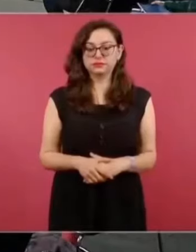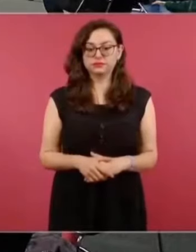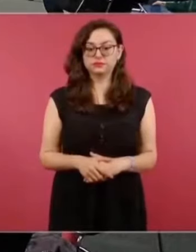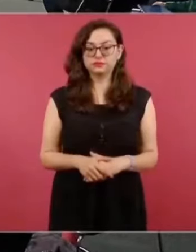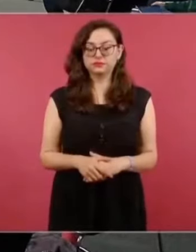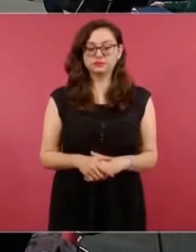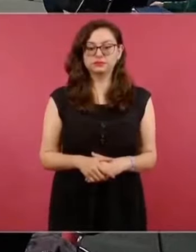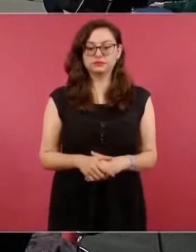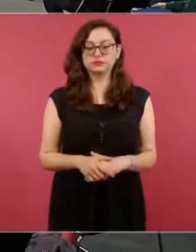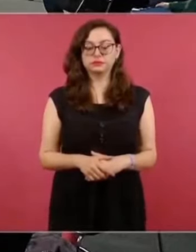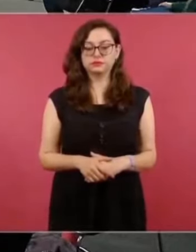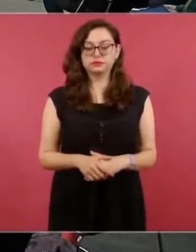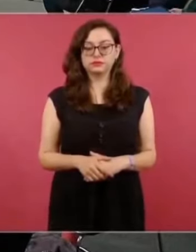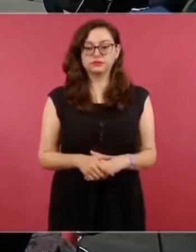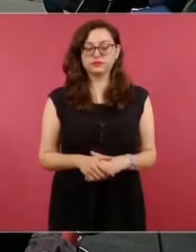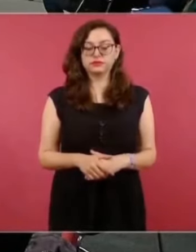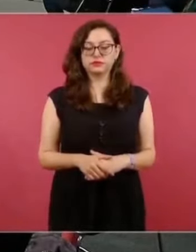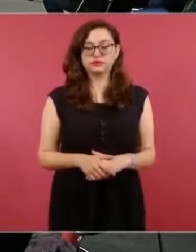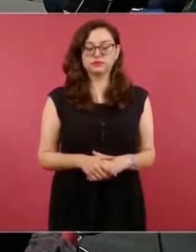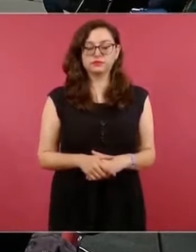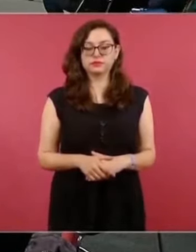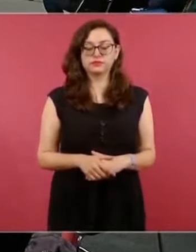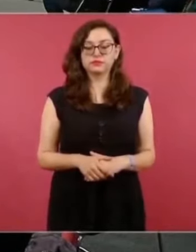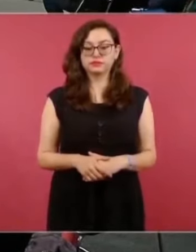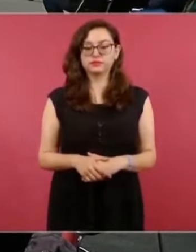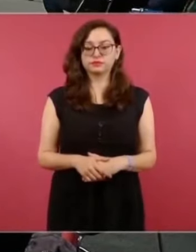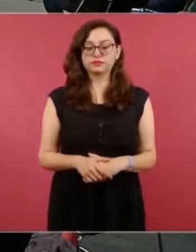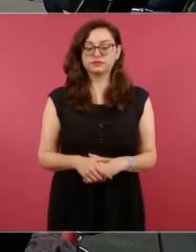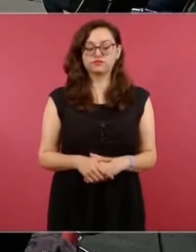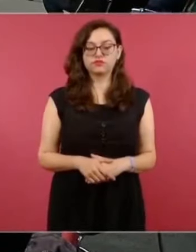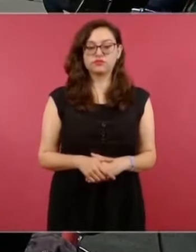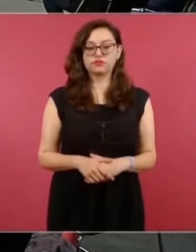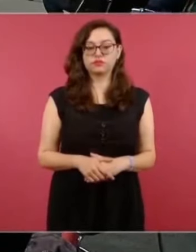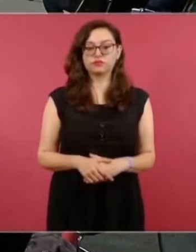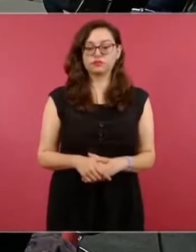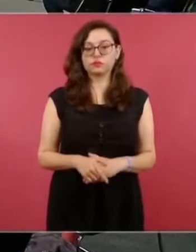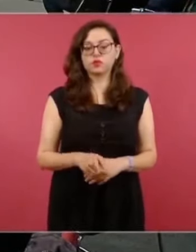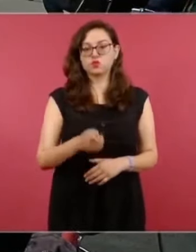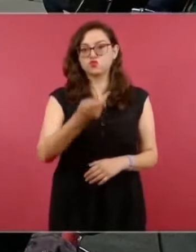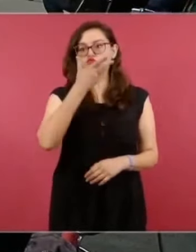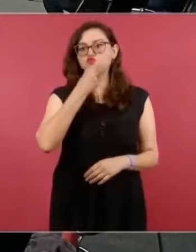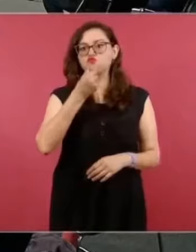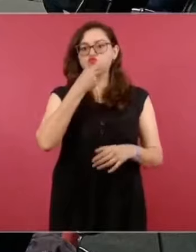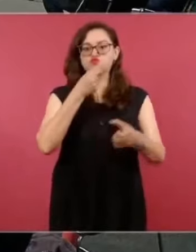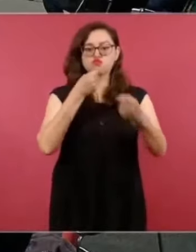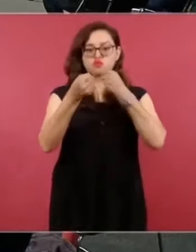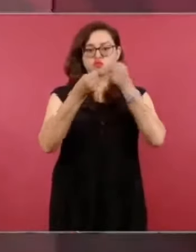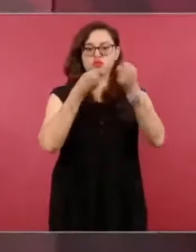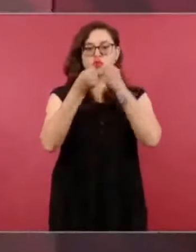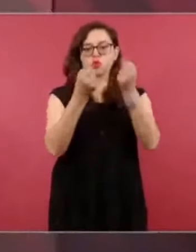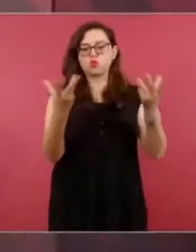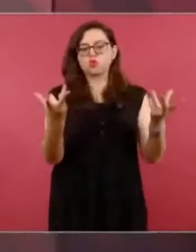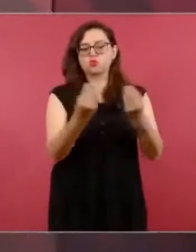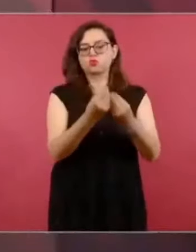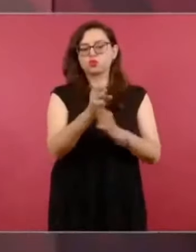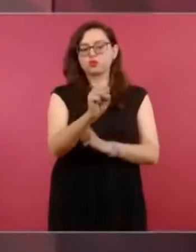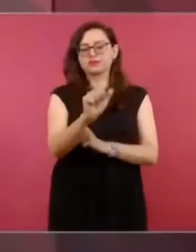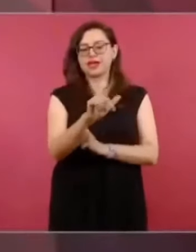honestidad llegó a decir un periodista salinista porque son los mismos vienen